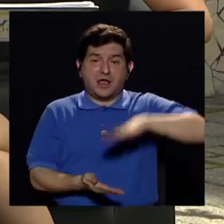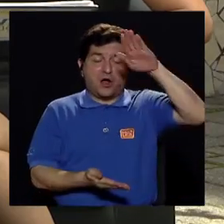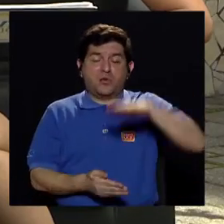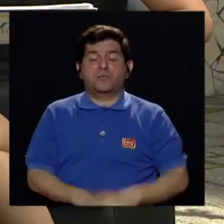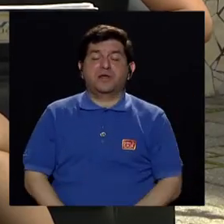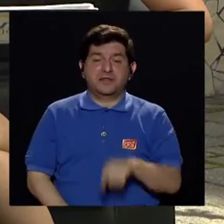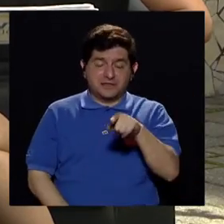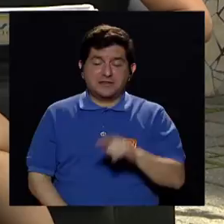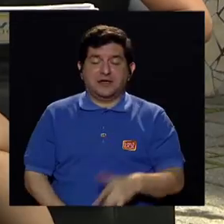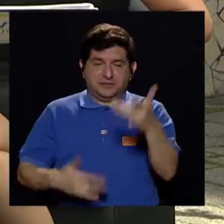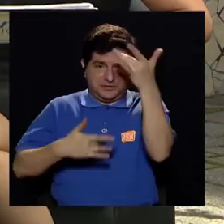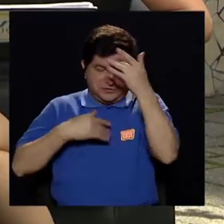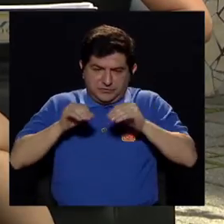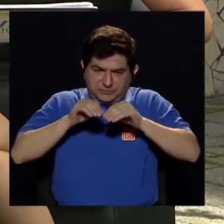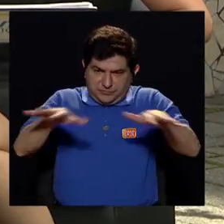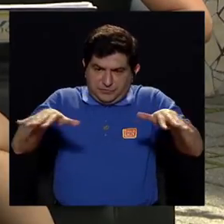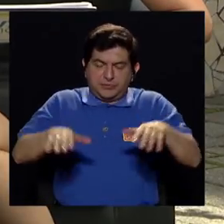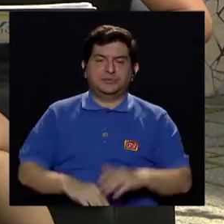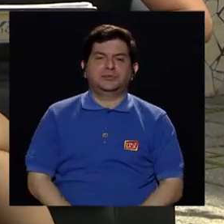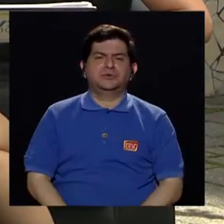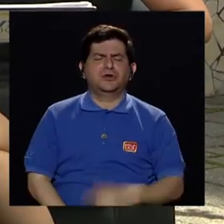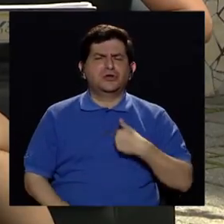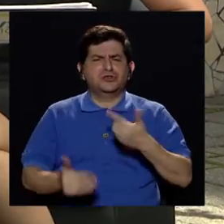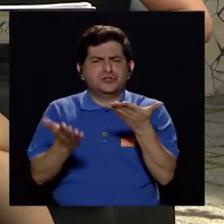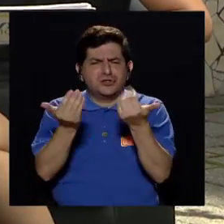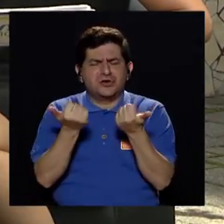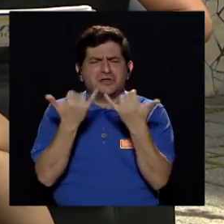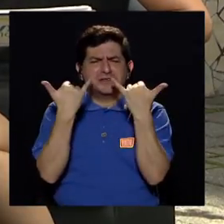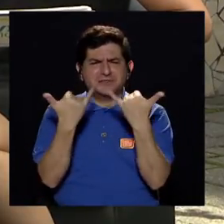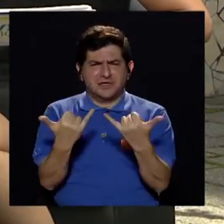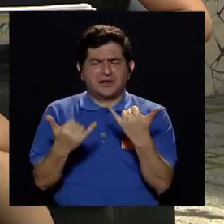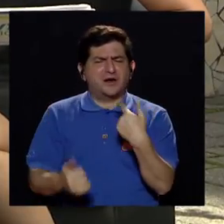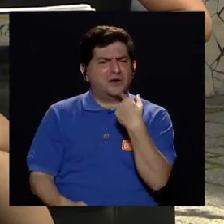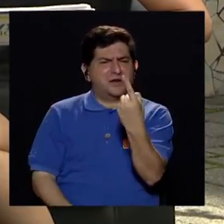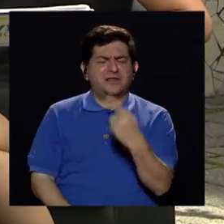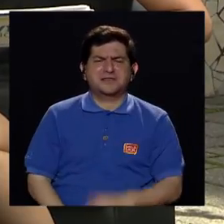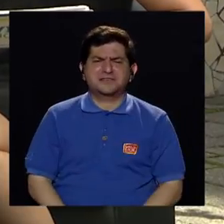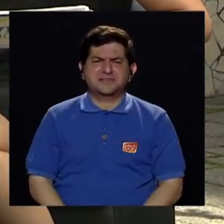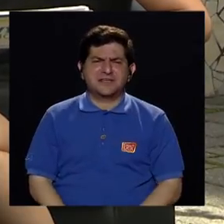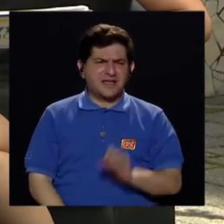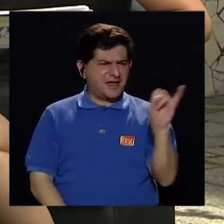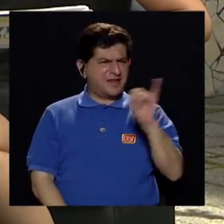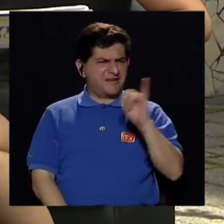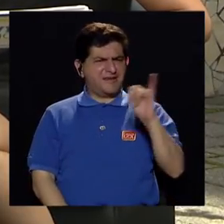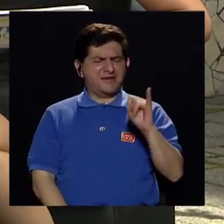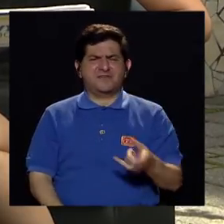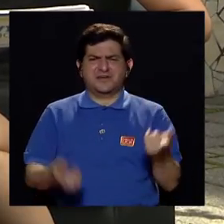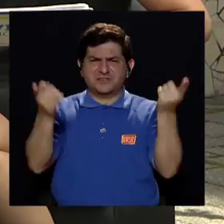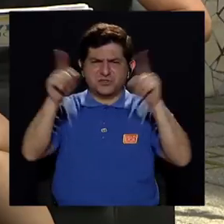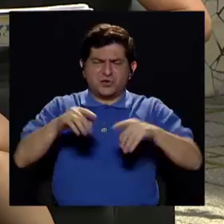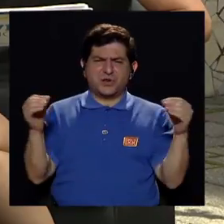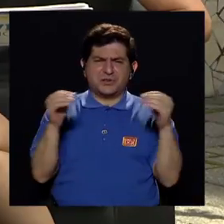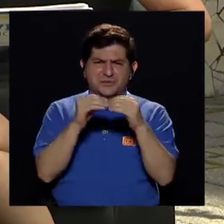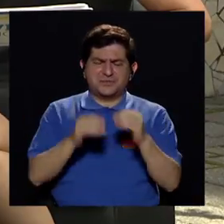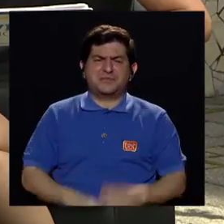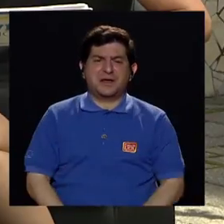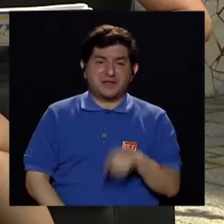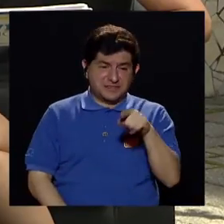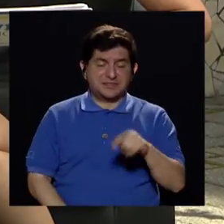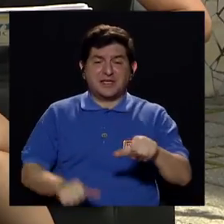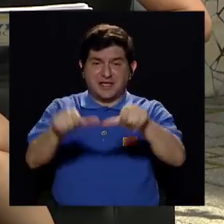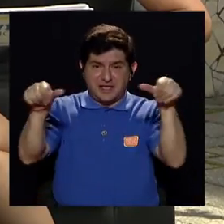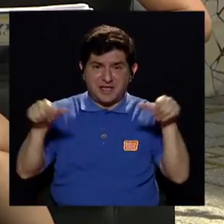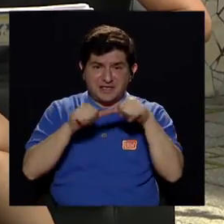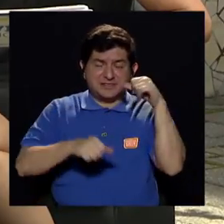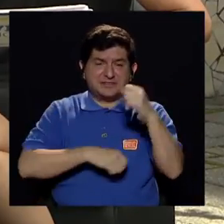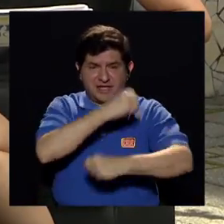ya como para cerrar este bloque quisiera que nos comentaras cuáles son esas infecciones que se presentan más en este rango de